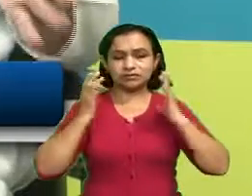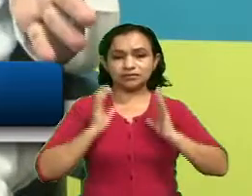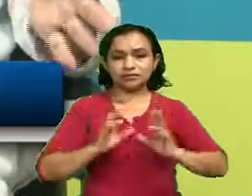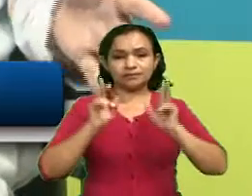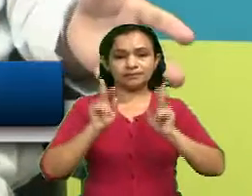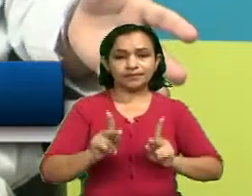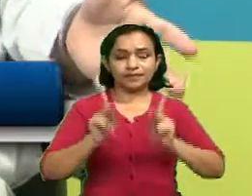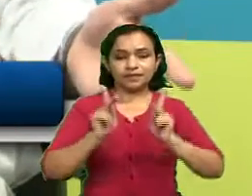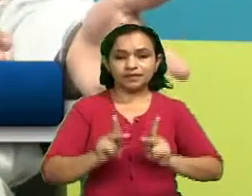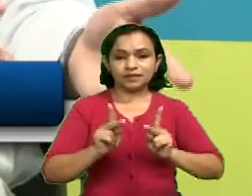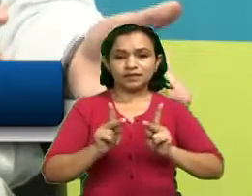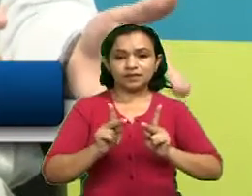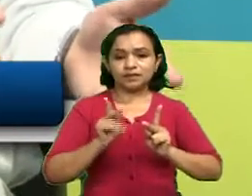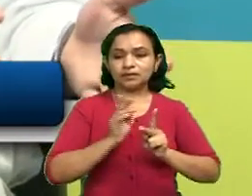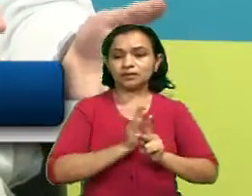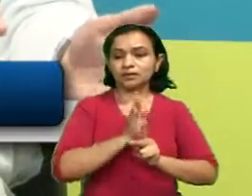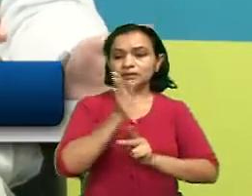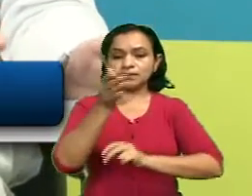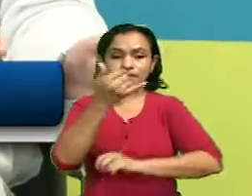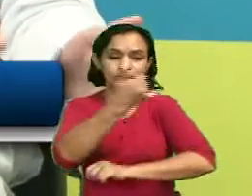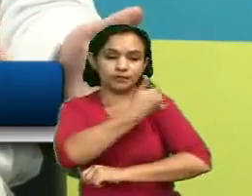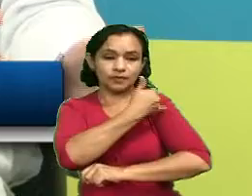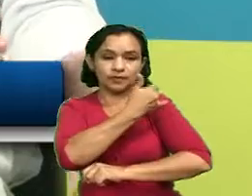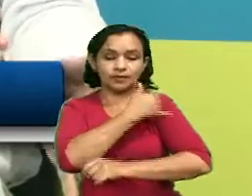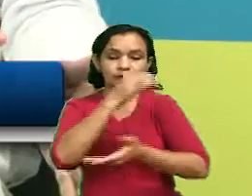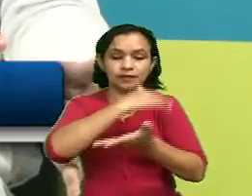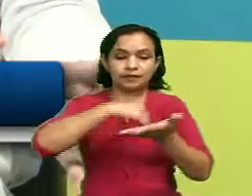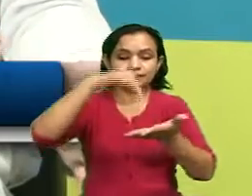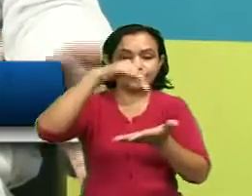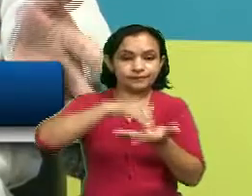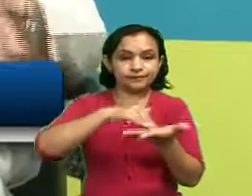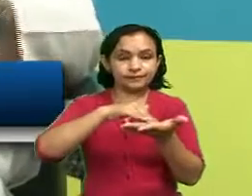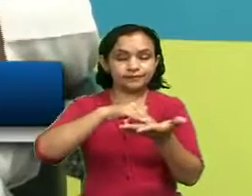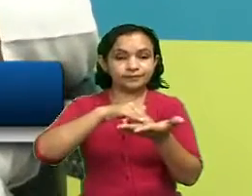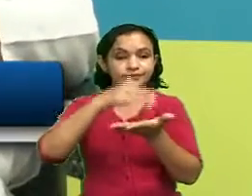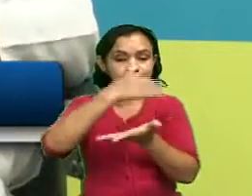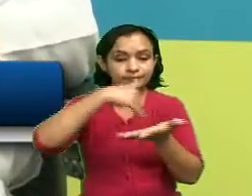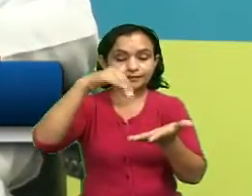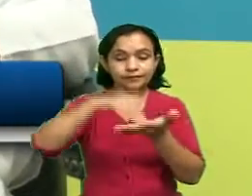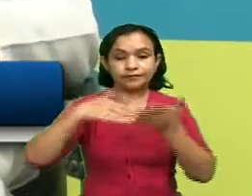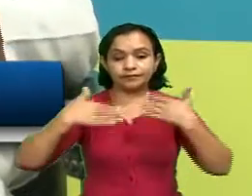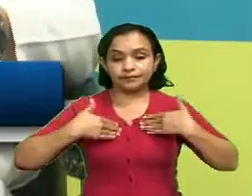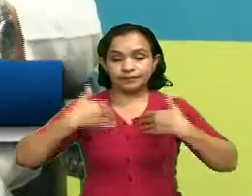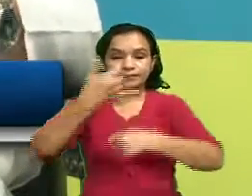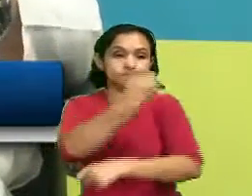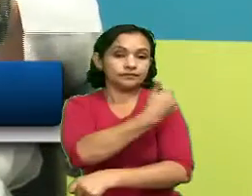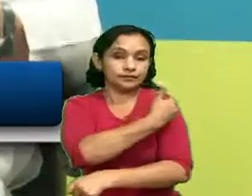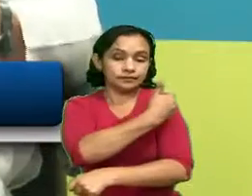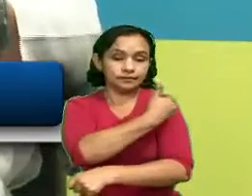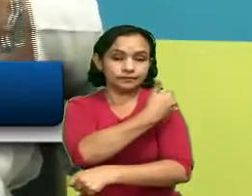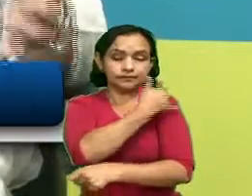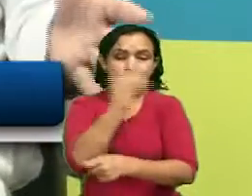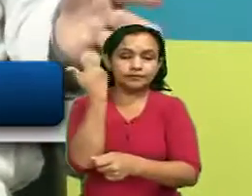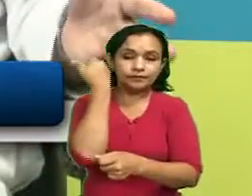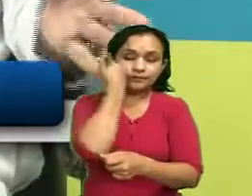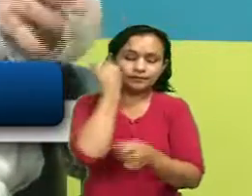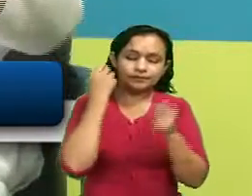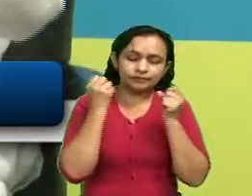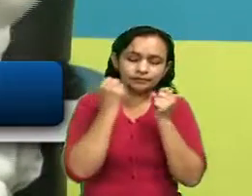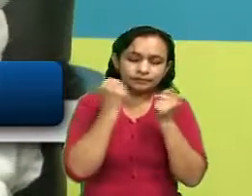paciente llega a la unidad de salud, ya sea unidad de atención primaria o un centro hospitalario, llega con fiebre a